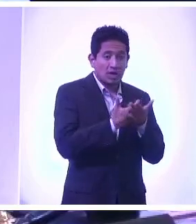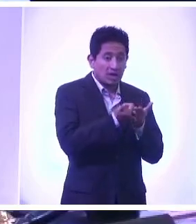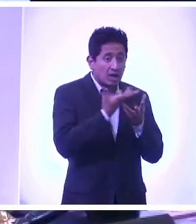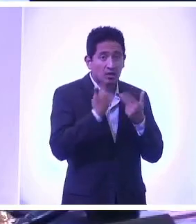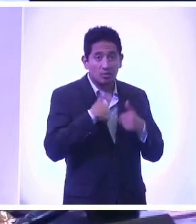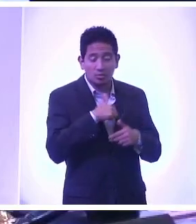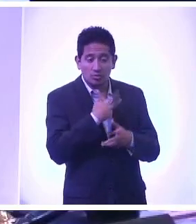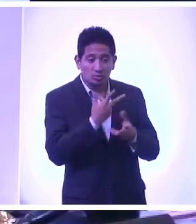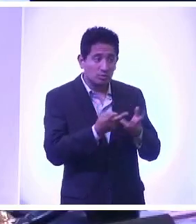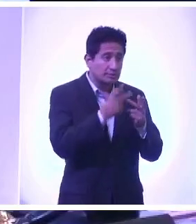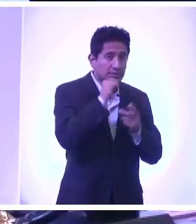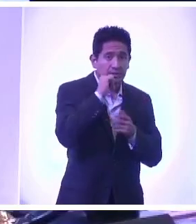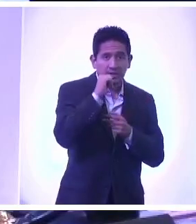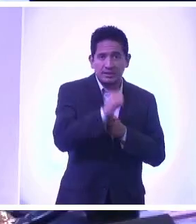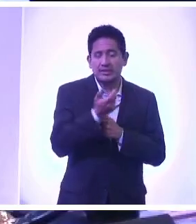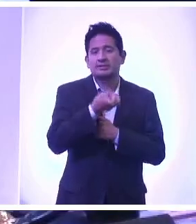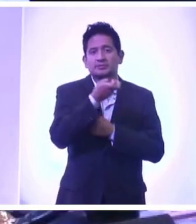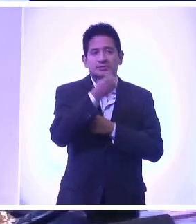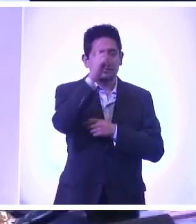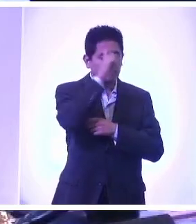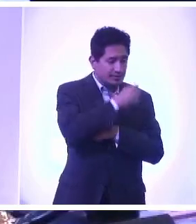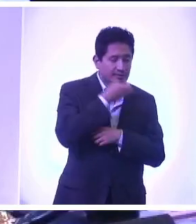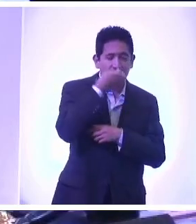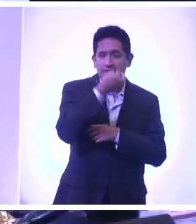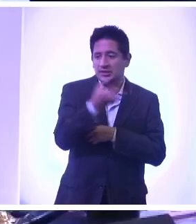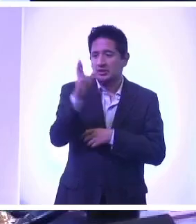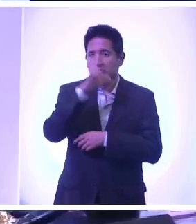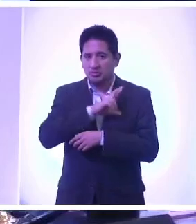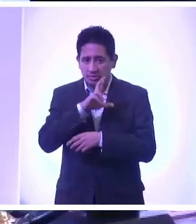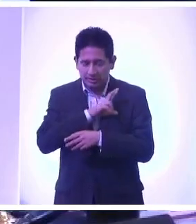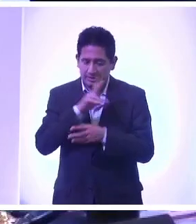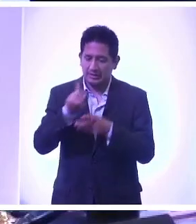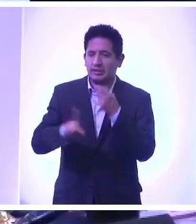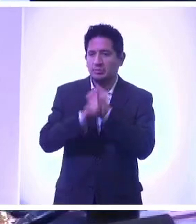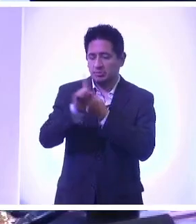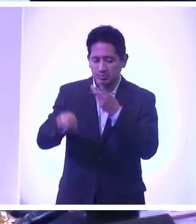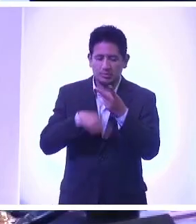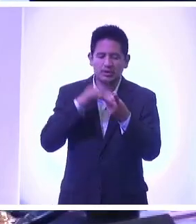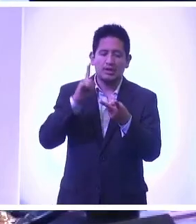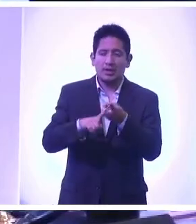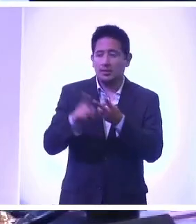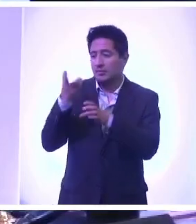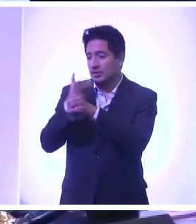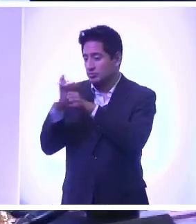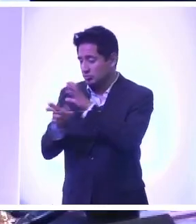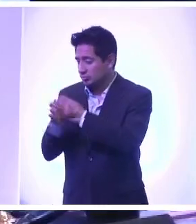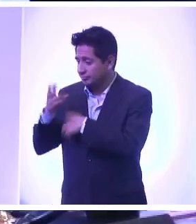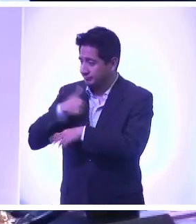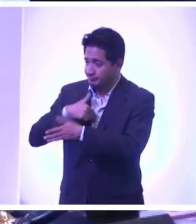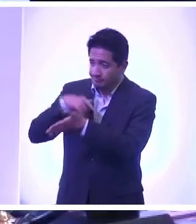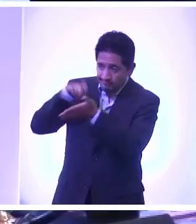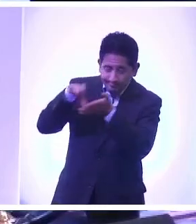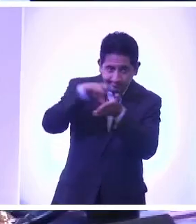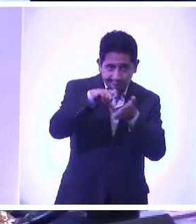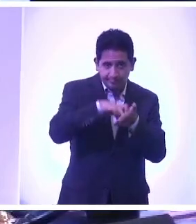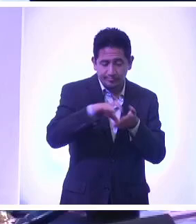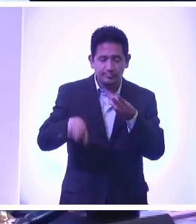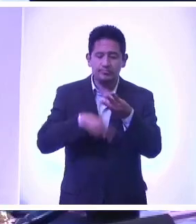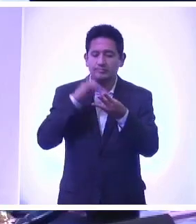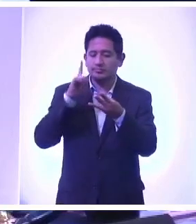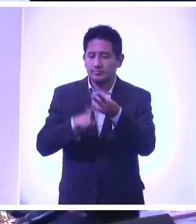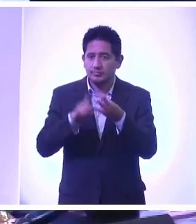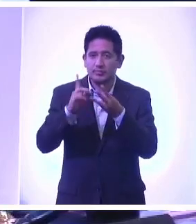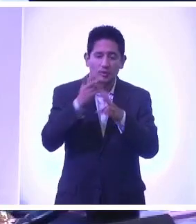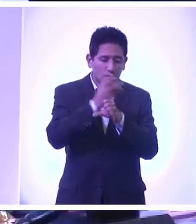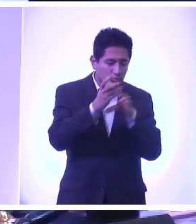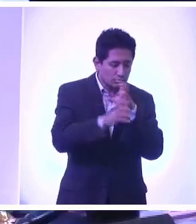nos cuestan los salarios nos cuesta la renta nos cuestan los insumos que se están caducando nos cuestan las líneas de producción